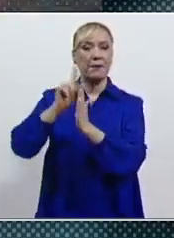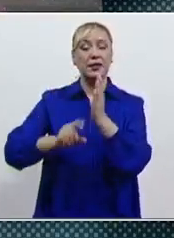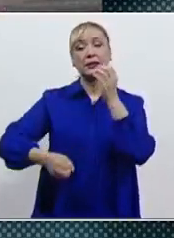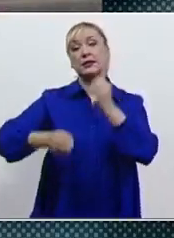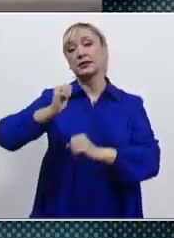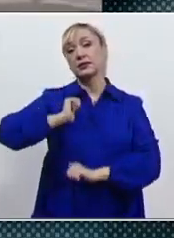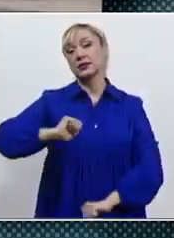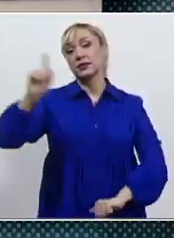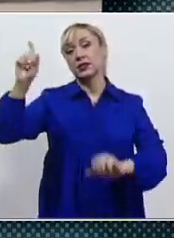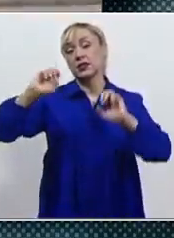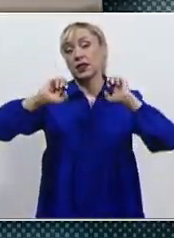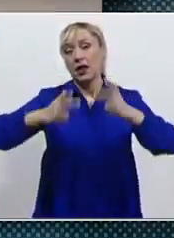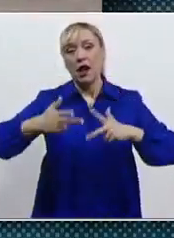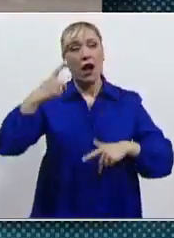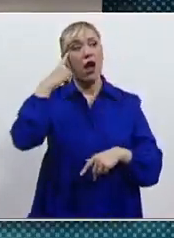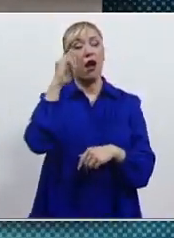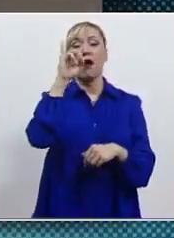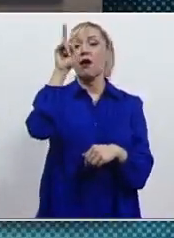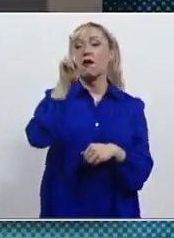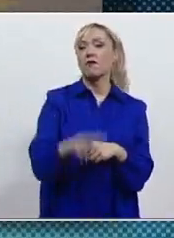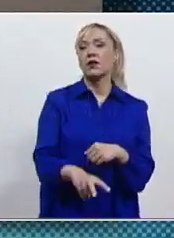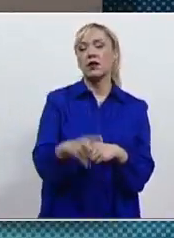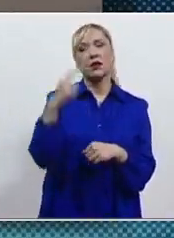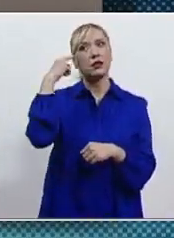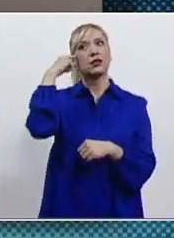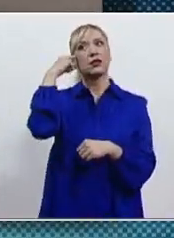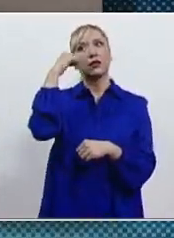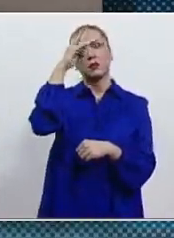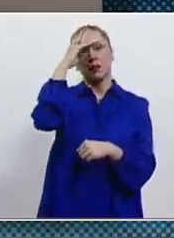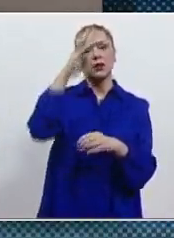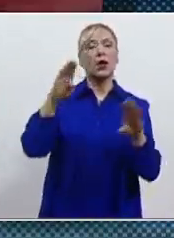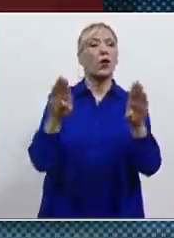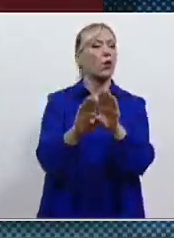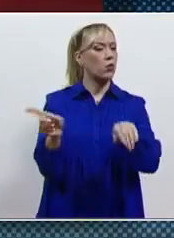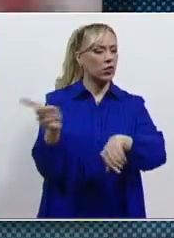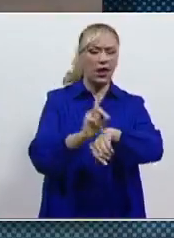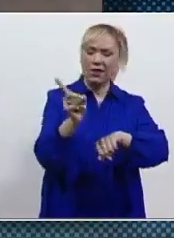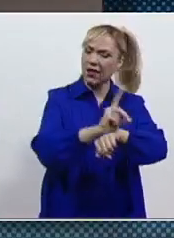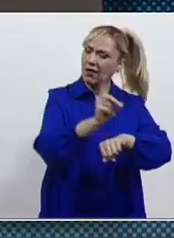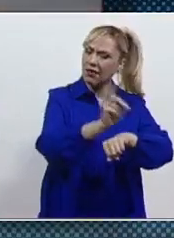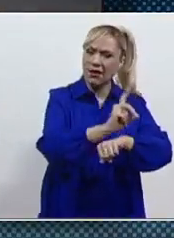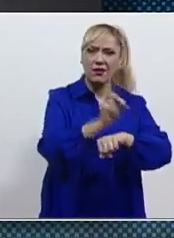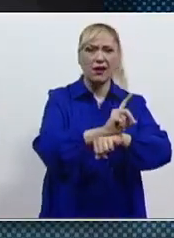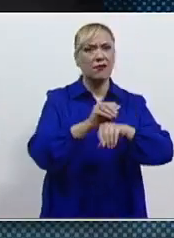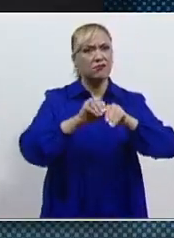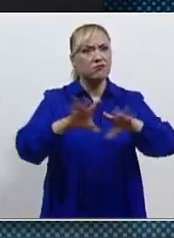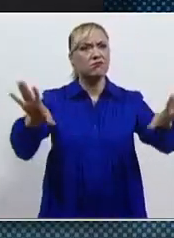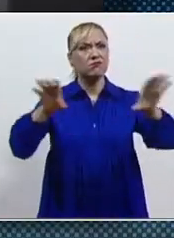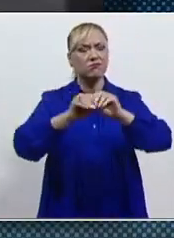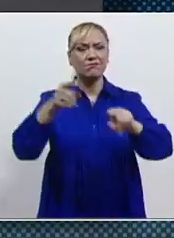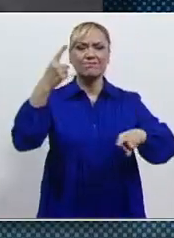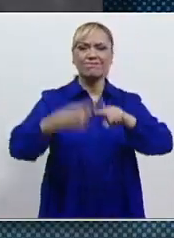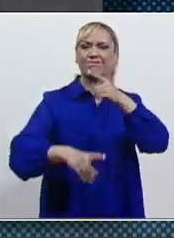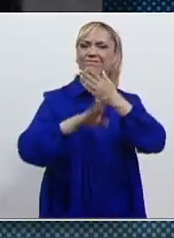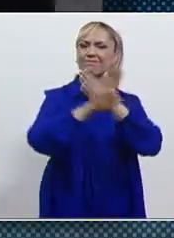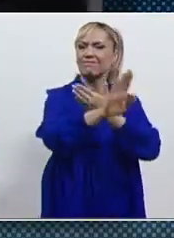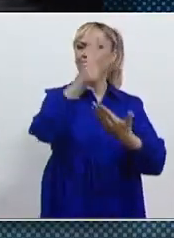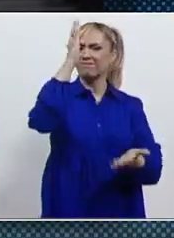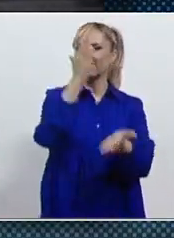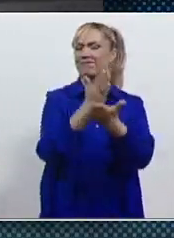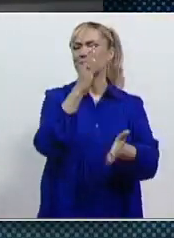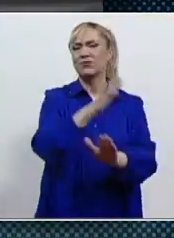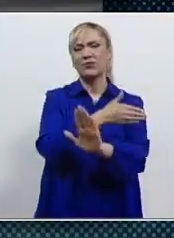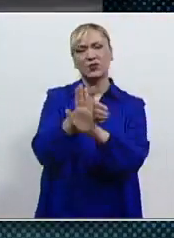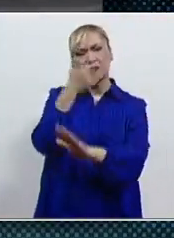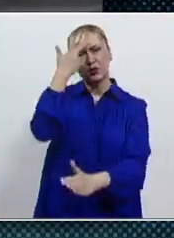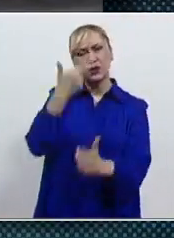de Chiapas destacó que es un recordatorio para actuar diario en generar conciencia, prevenir y eliminar la violencia